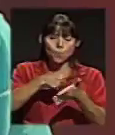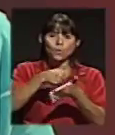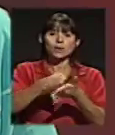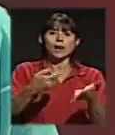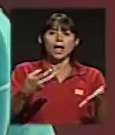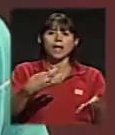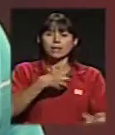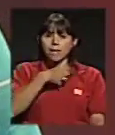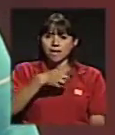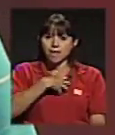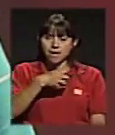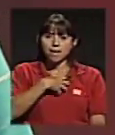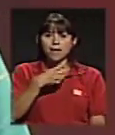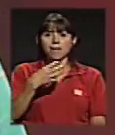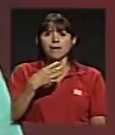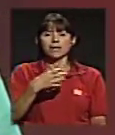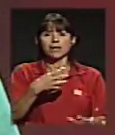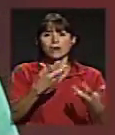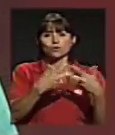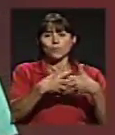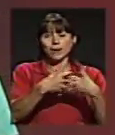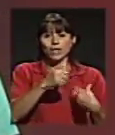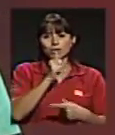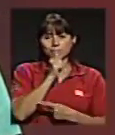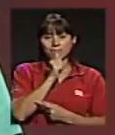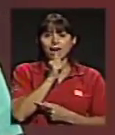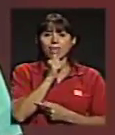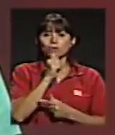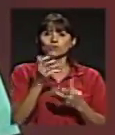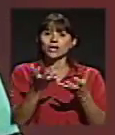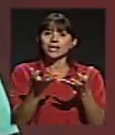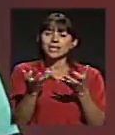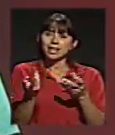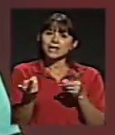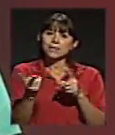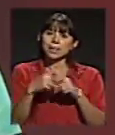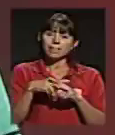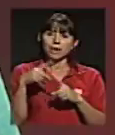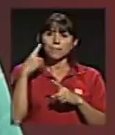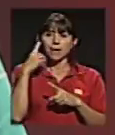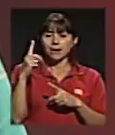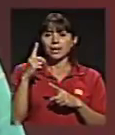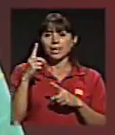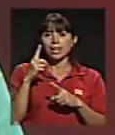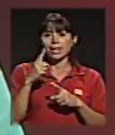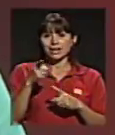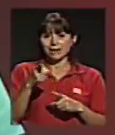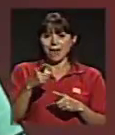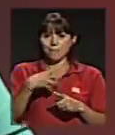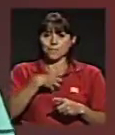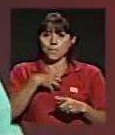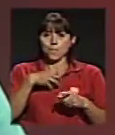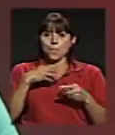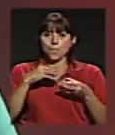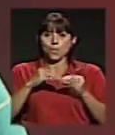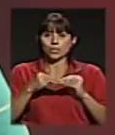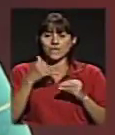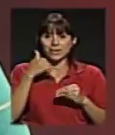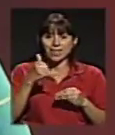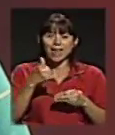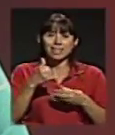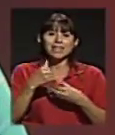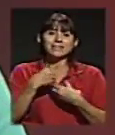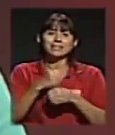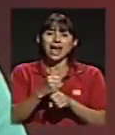que los operadores privados quieren implantar para que la portabilidad se haga lo más rápido posible, a pesar de esos